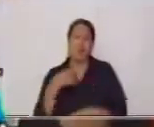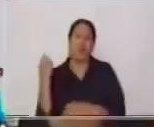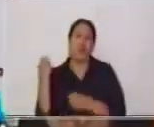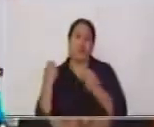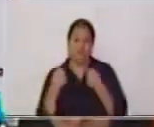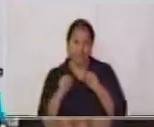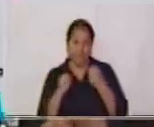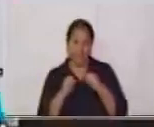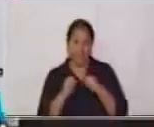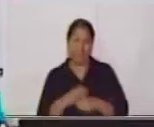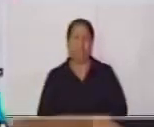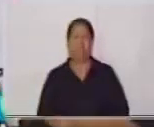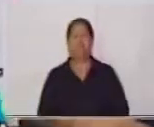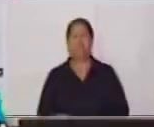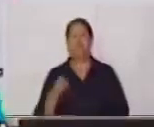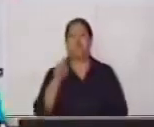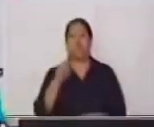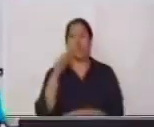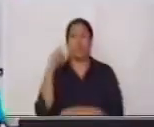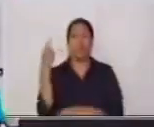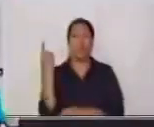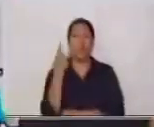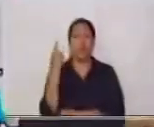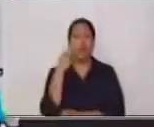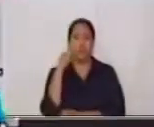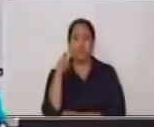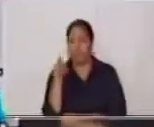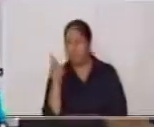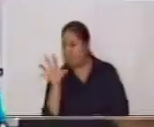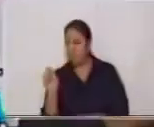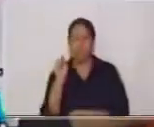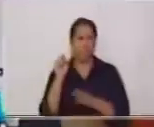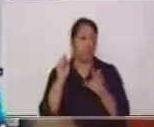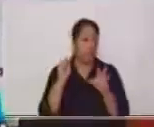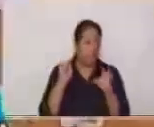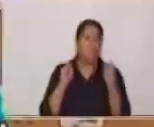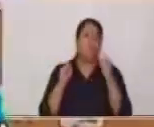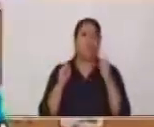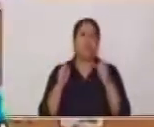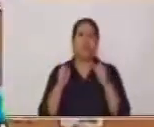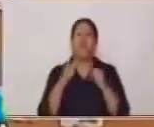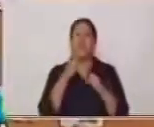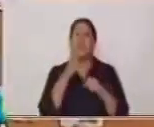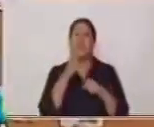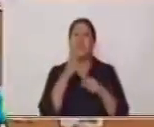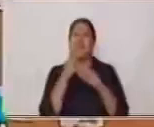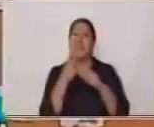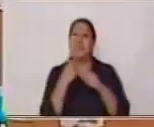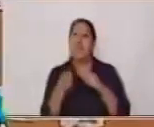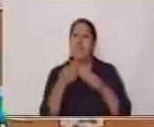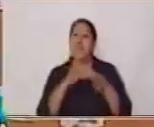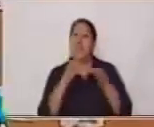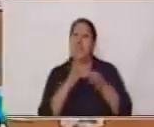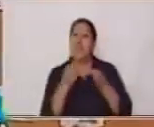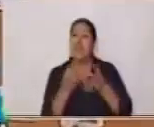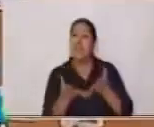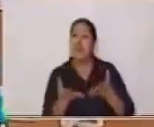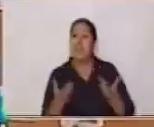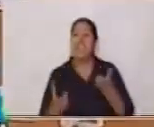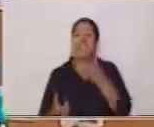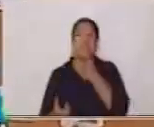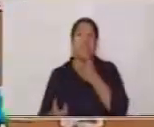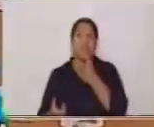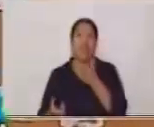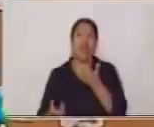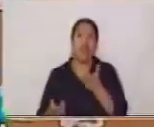Identificas quién es el narrador. En este caso, en mi narración, yo era quien estaba contando la experiencia. Pero, por ejemplo,